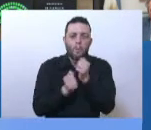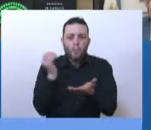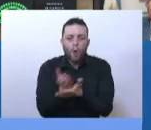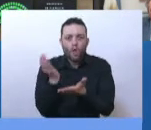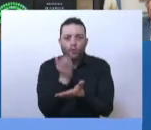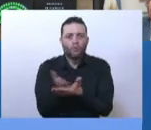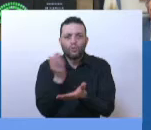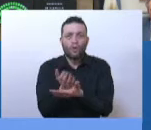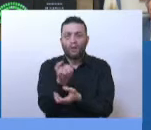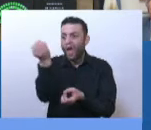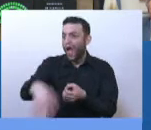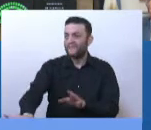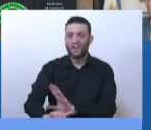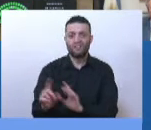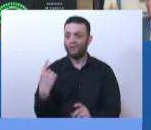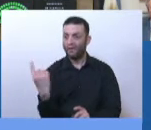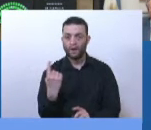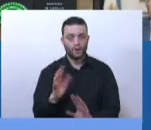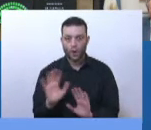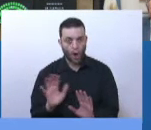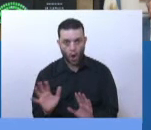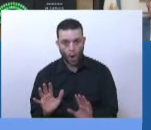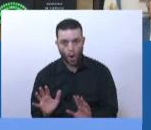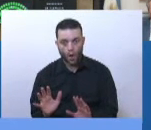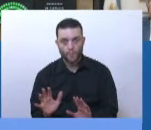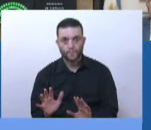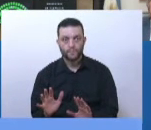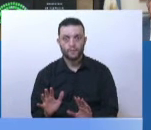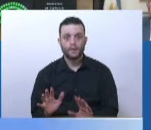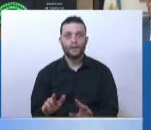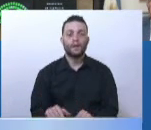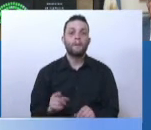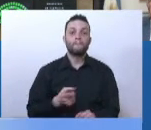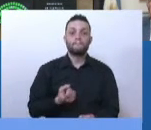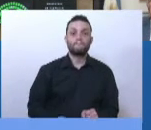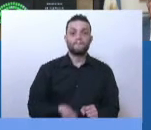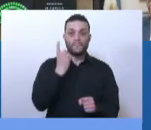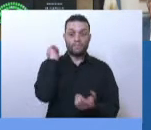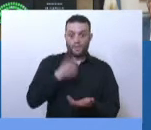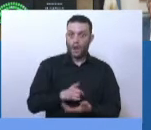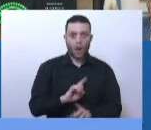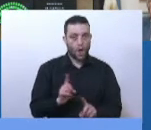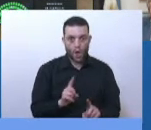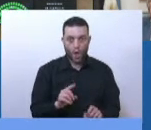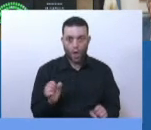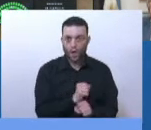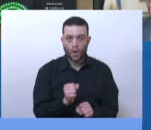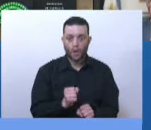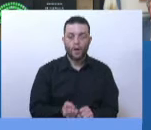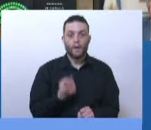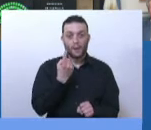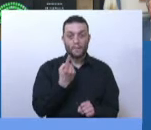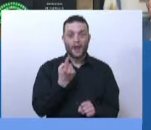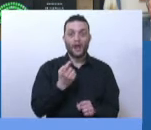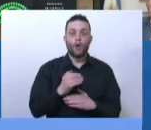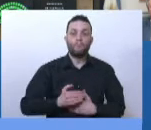en el entendimiento de que debíamos partir de su sanción, después trabajar en pos de una nueva